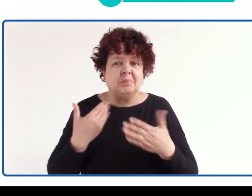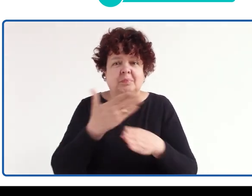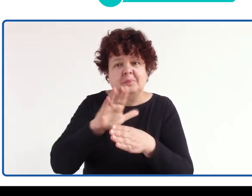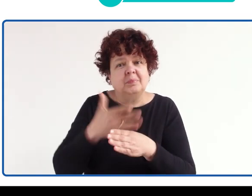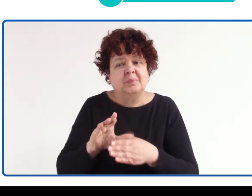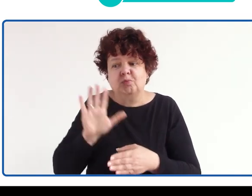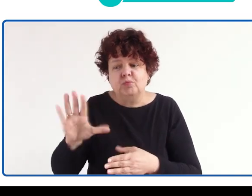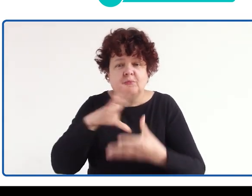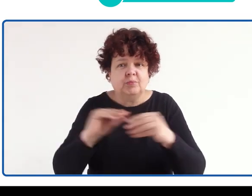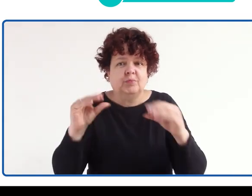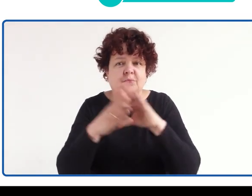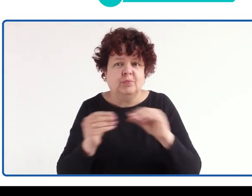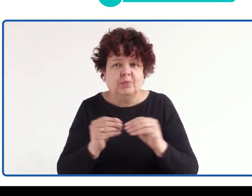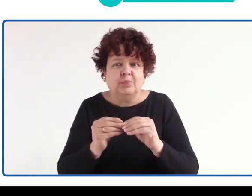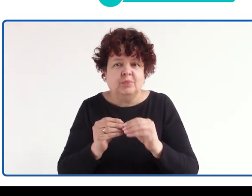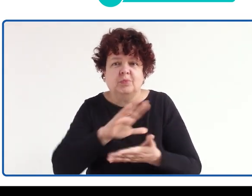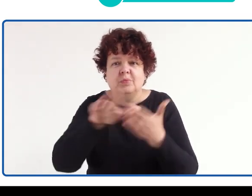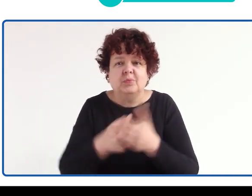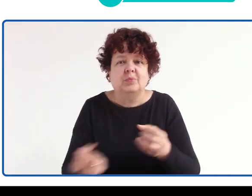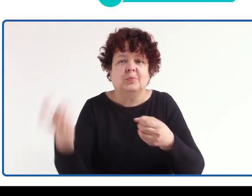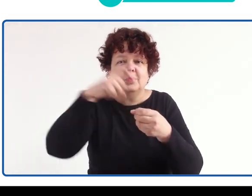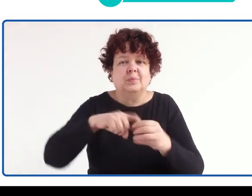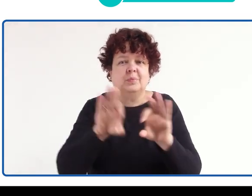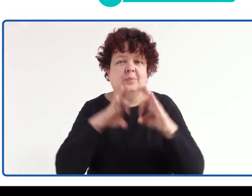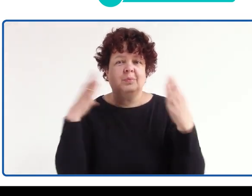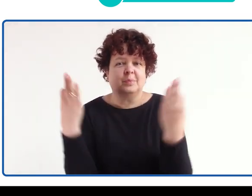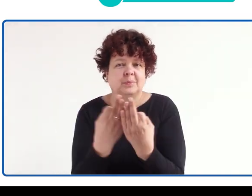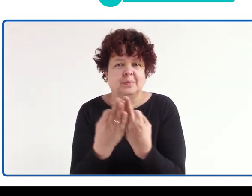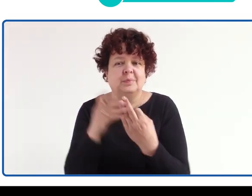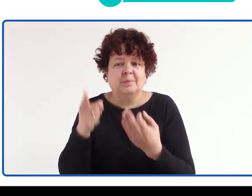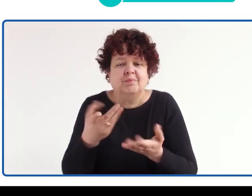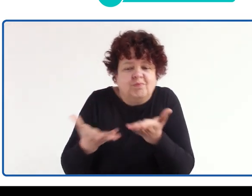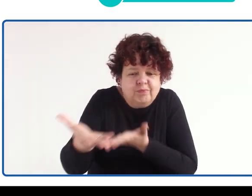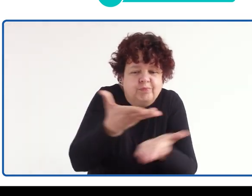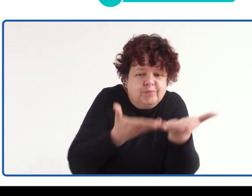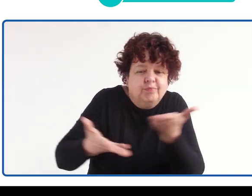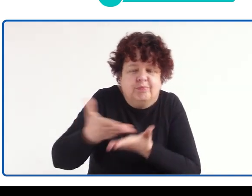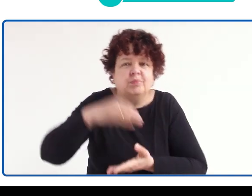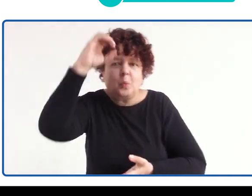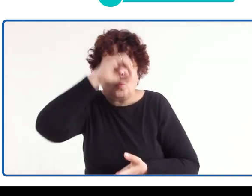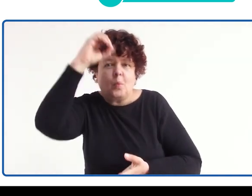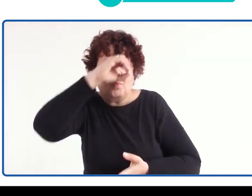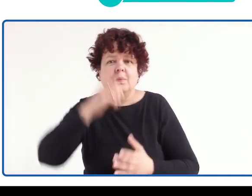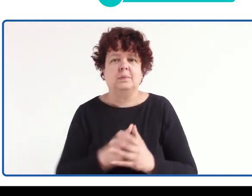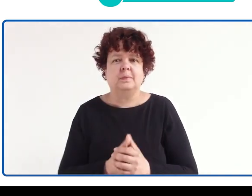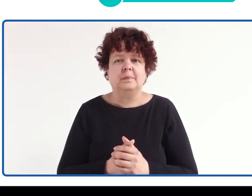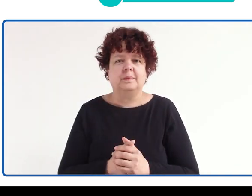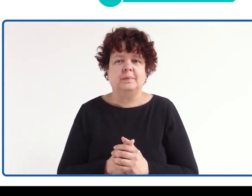Puedes compartir su historia con los integrantes de tu hogar para que intercambien sus opiniones.